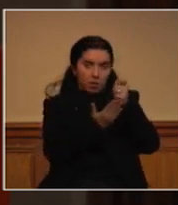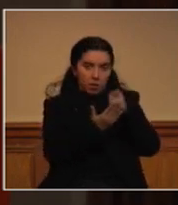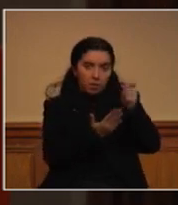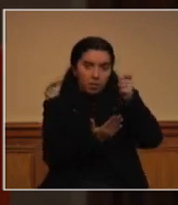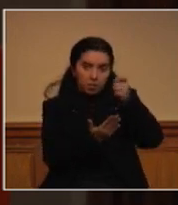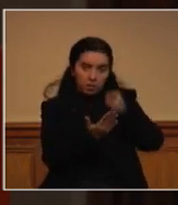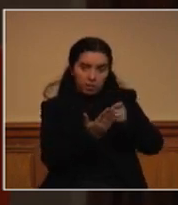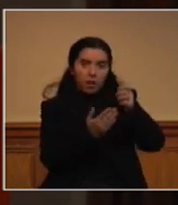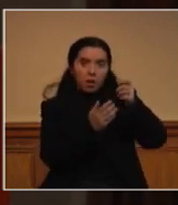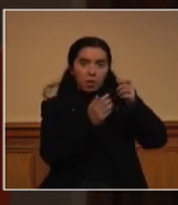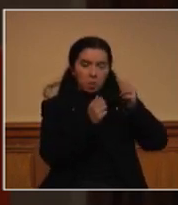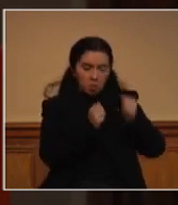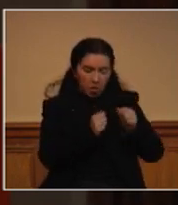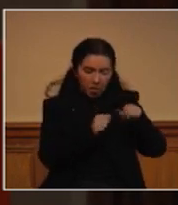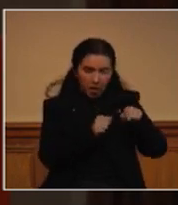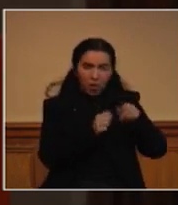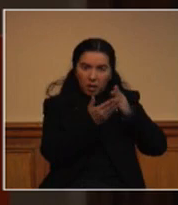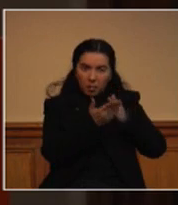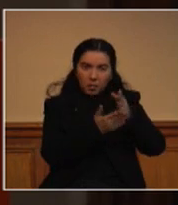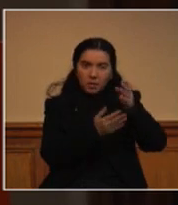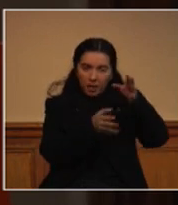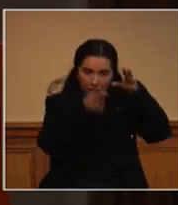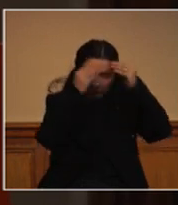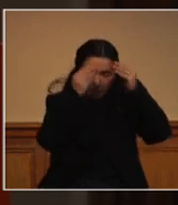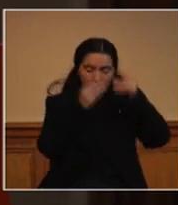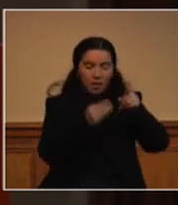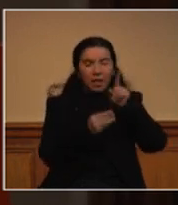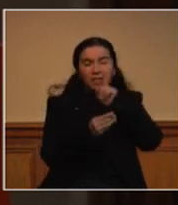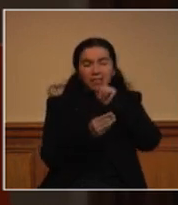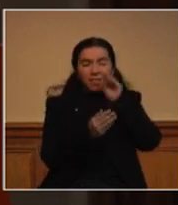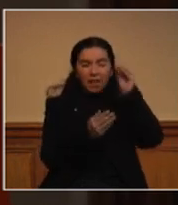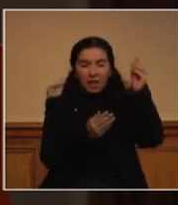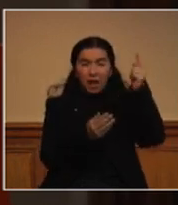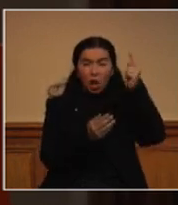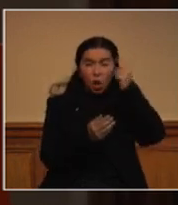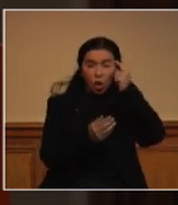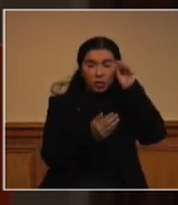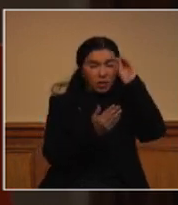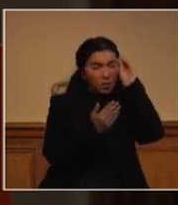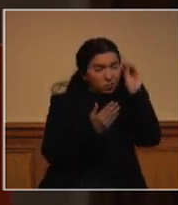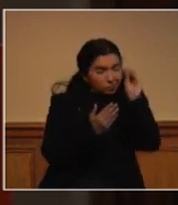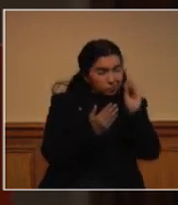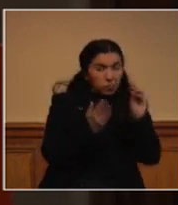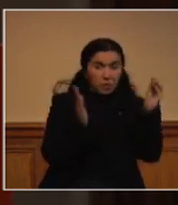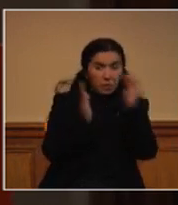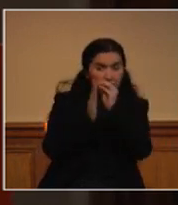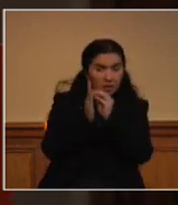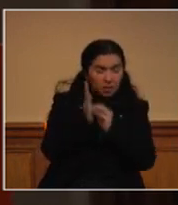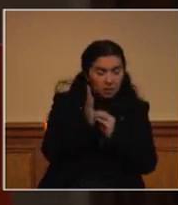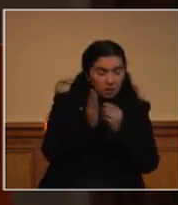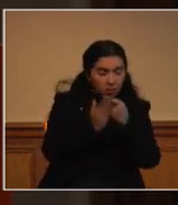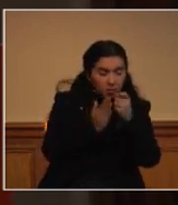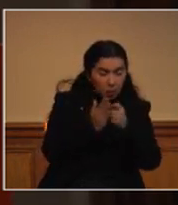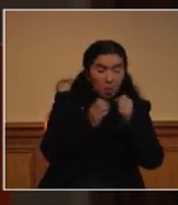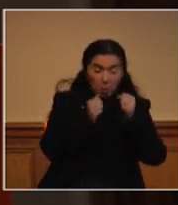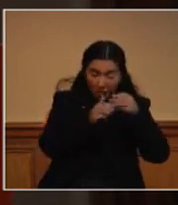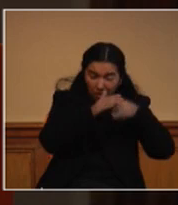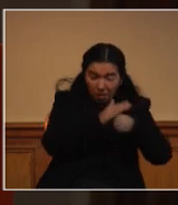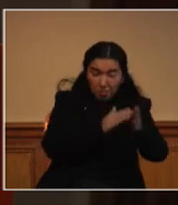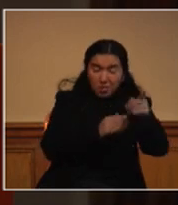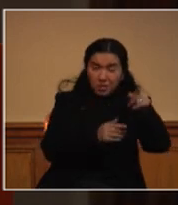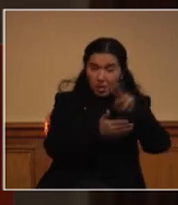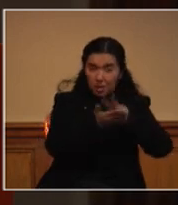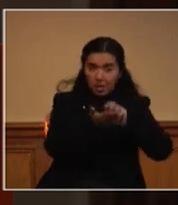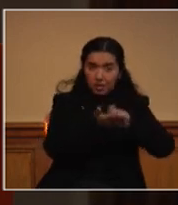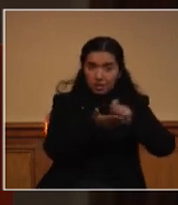tiene capacidad para poder aprender, si tiene los requerimientos cognitivos necesarios para acceder al aprendizaje de la lectoescritura. Es